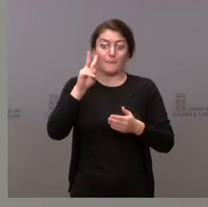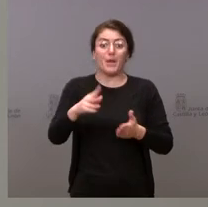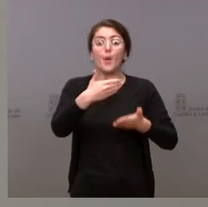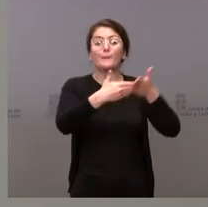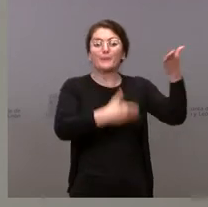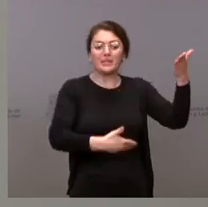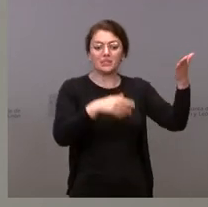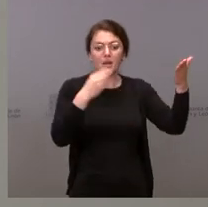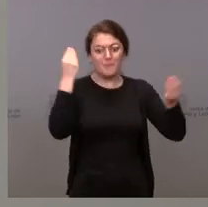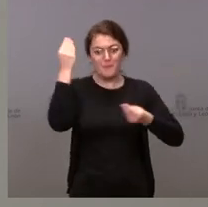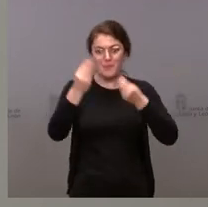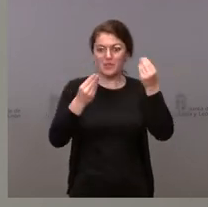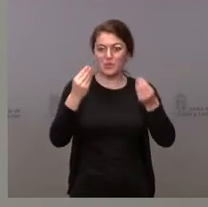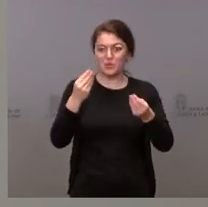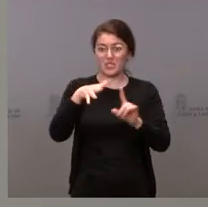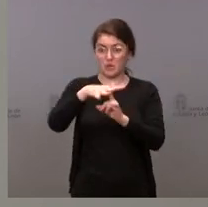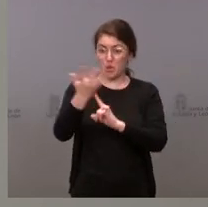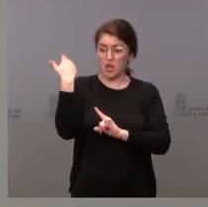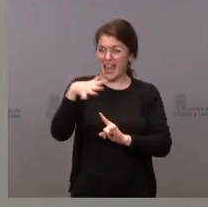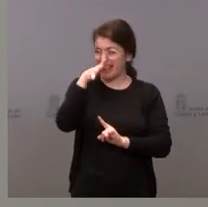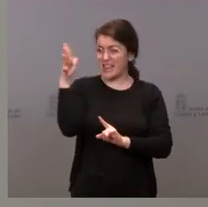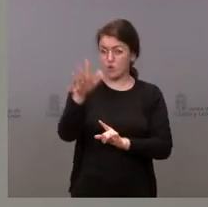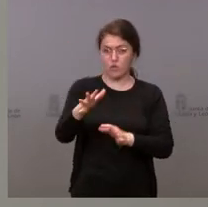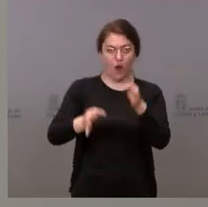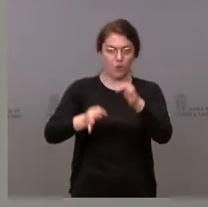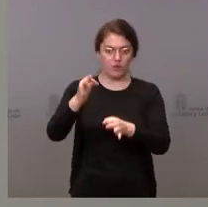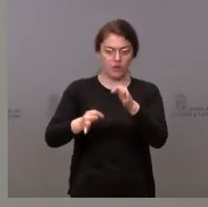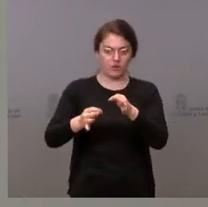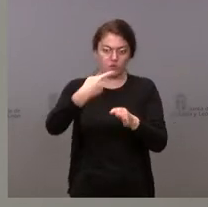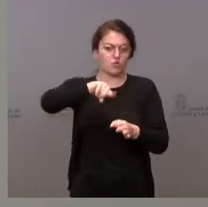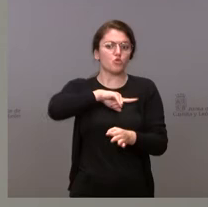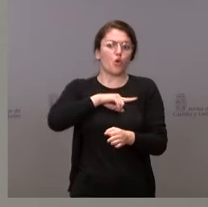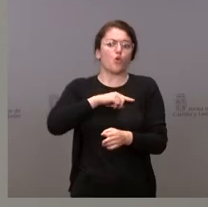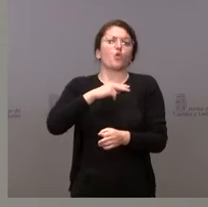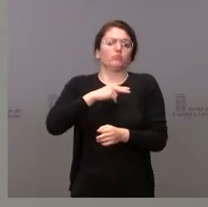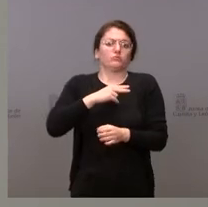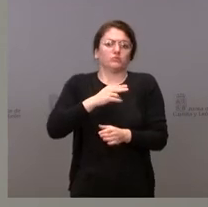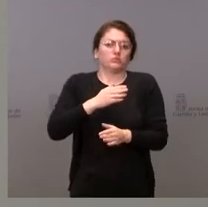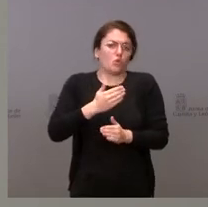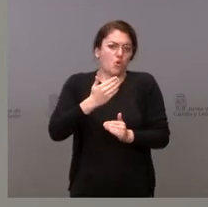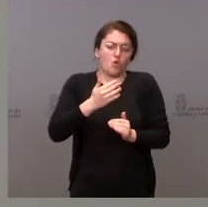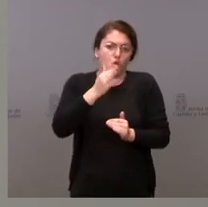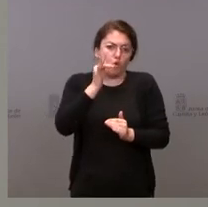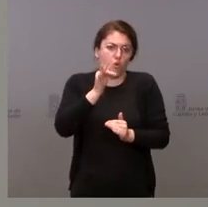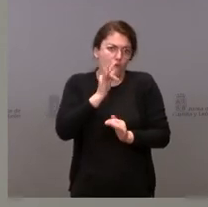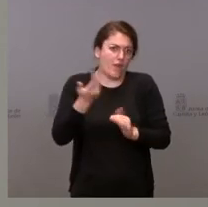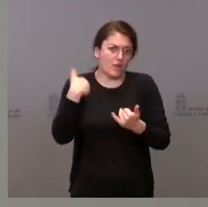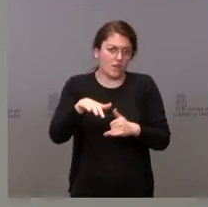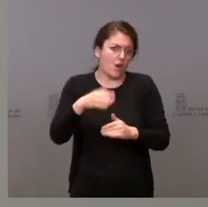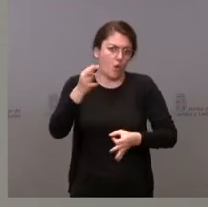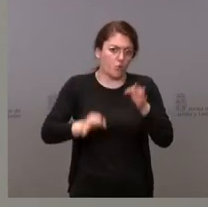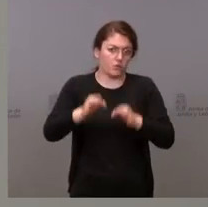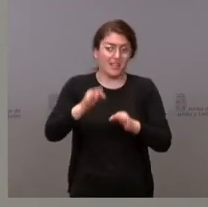encuentra denuncia judicial y si es así confiamos totalmente en la justicia y si no fuera el caso de denuncia judicial por supuesto procederíamos a